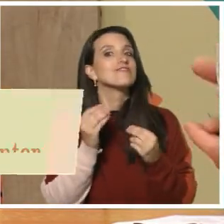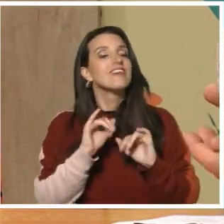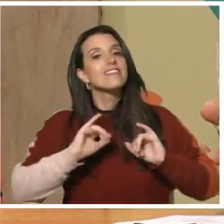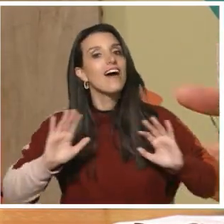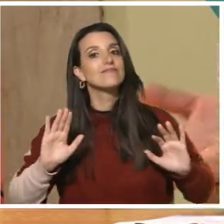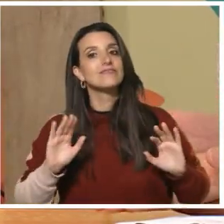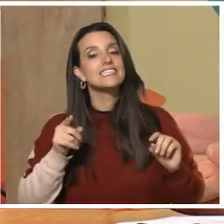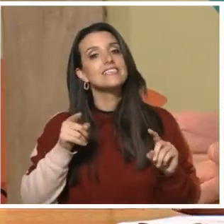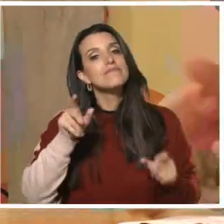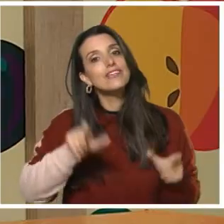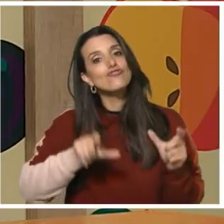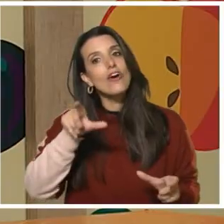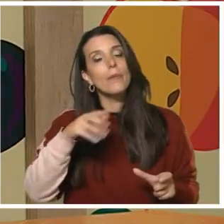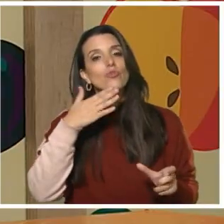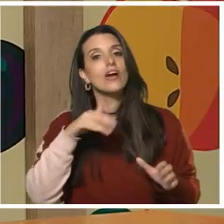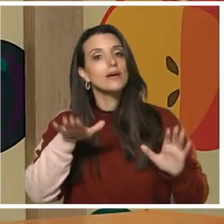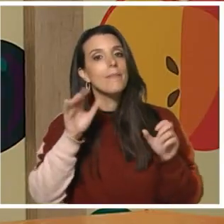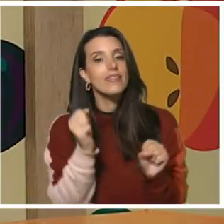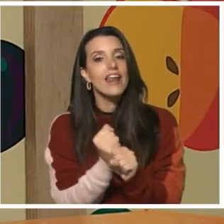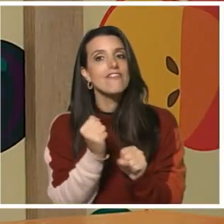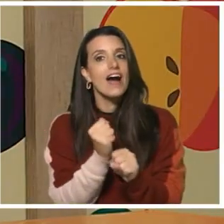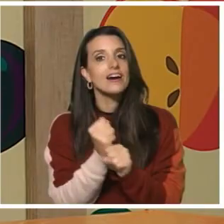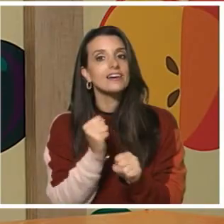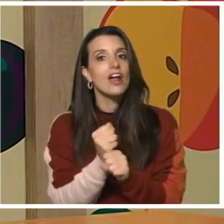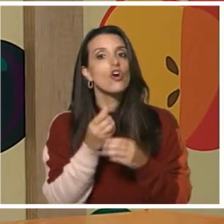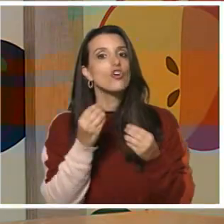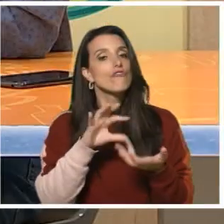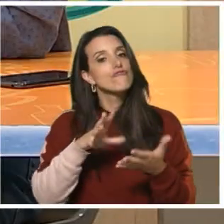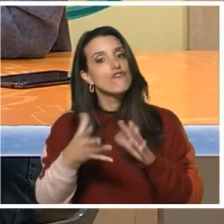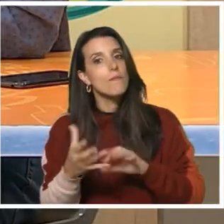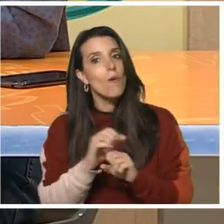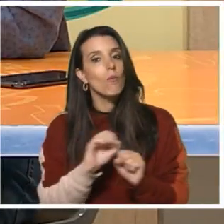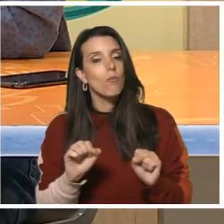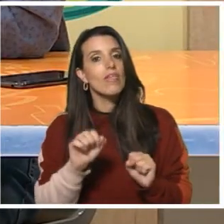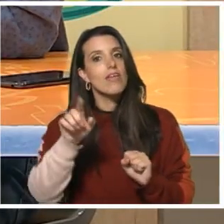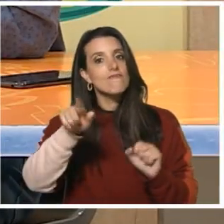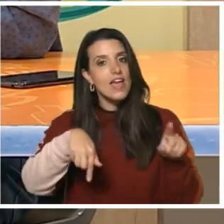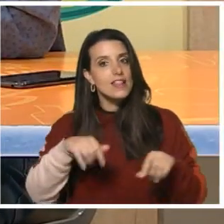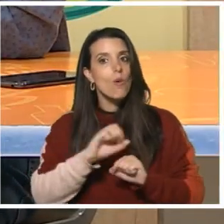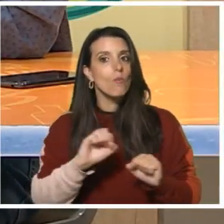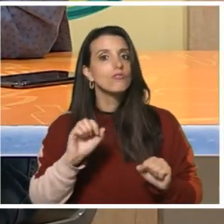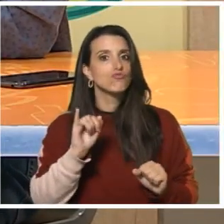está. Y aquellas personas que de repente trabajan con esta, de esta modalidad, ¿se pueden acercar, proponer,